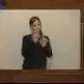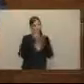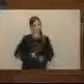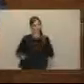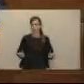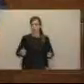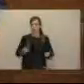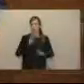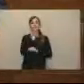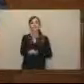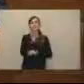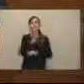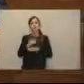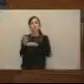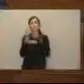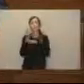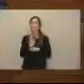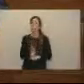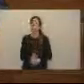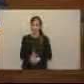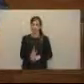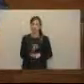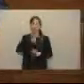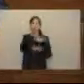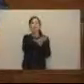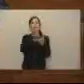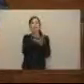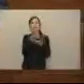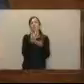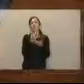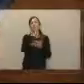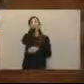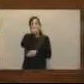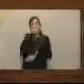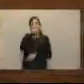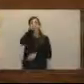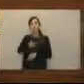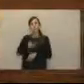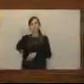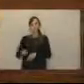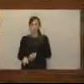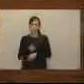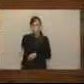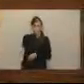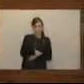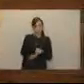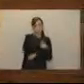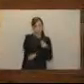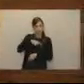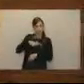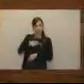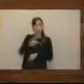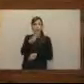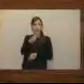interpelación como en esta moción, de lo que realmente hablamos es de personas. De personas que tienen nombres y apellidos.